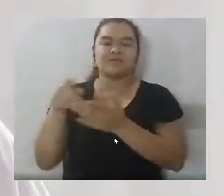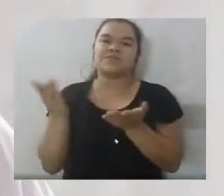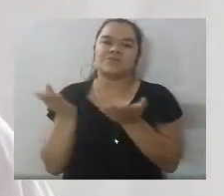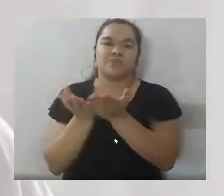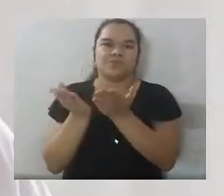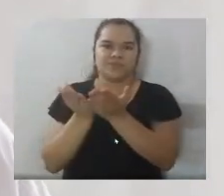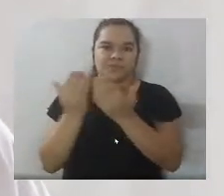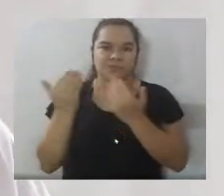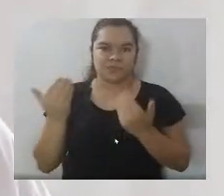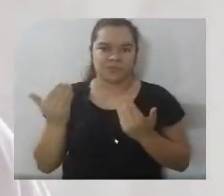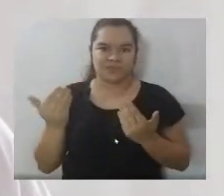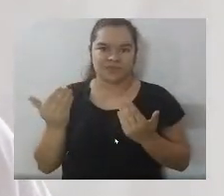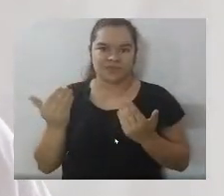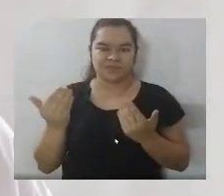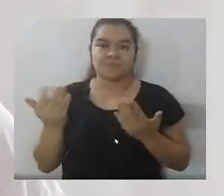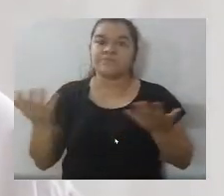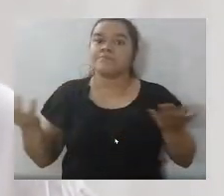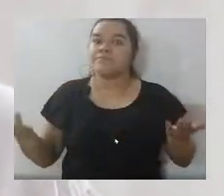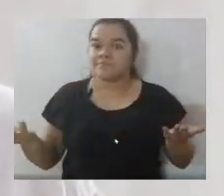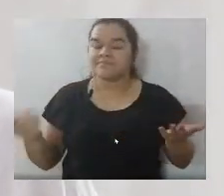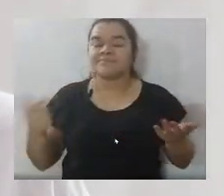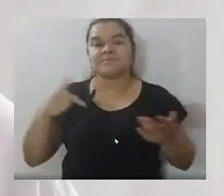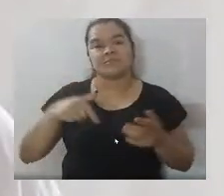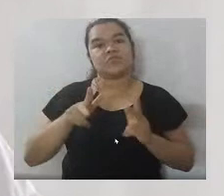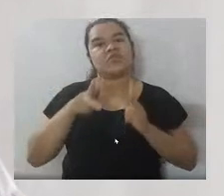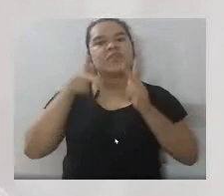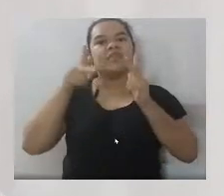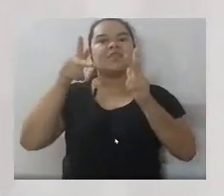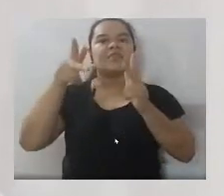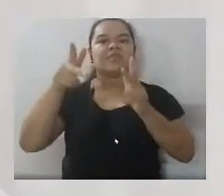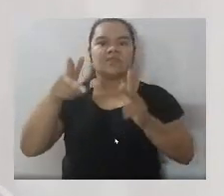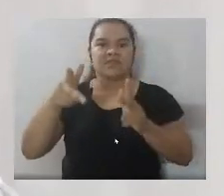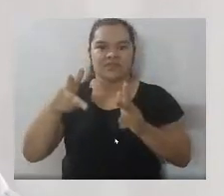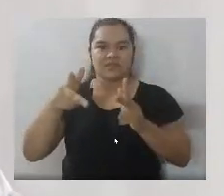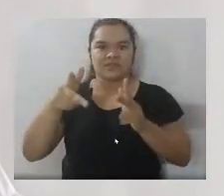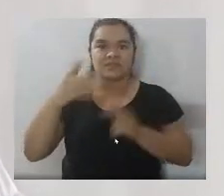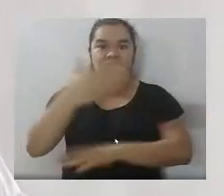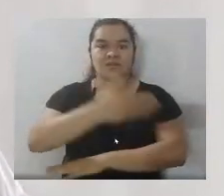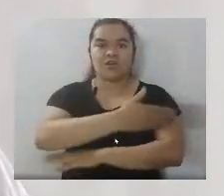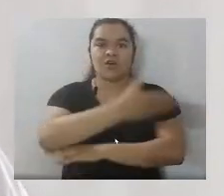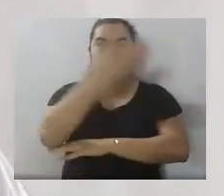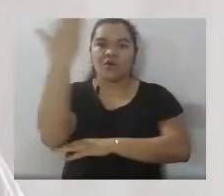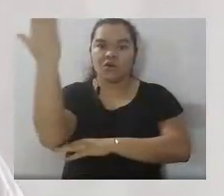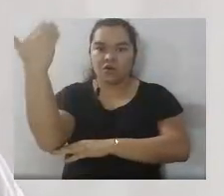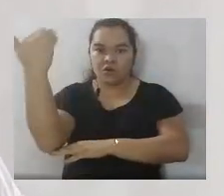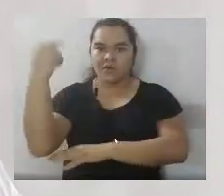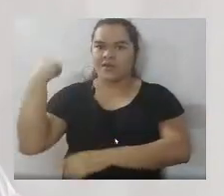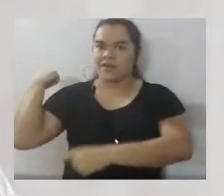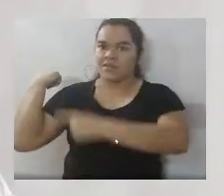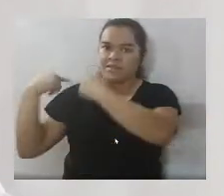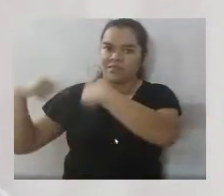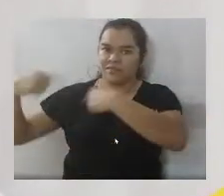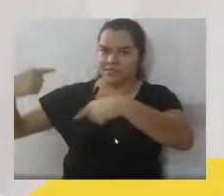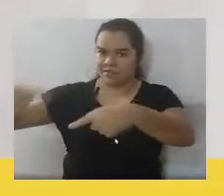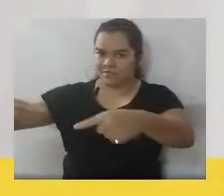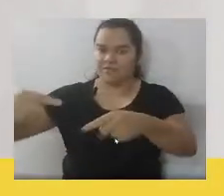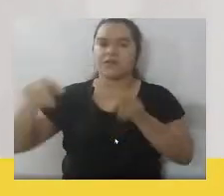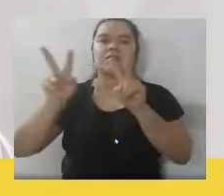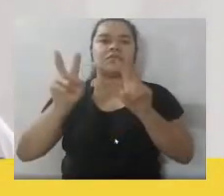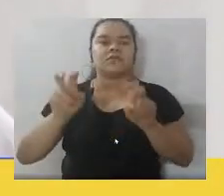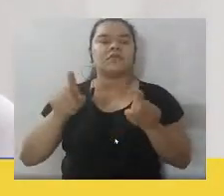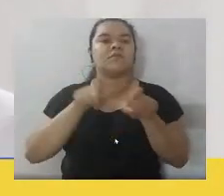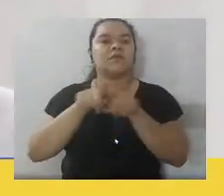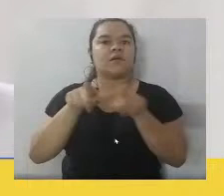que estas jornadas de información de las carreras que tiene la universidad les va a permitir